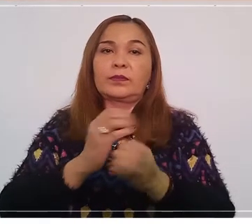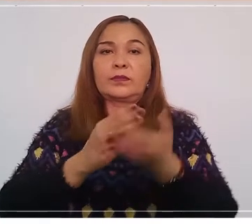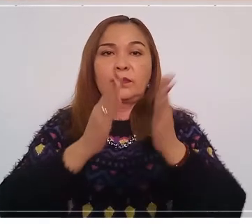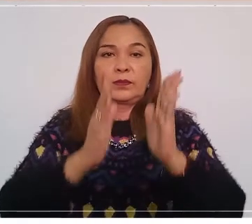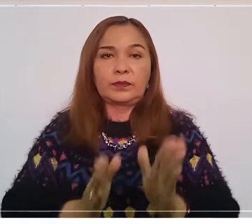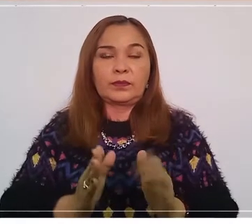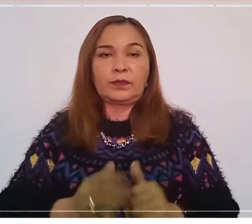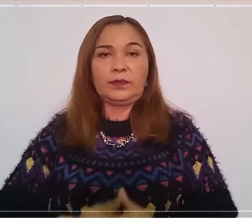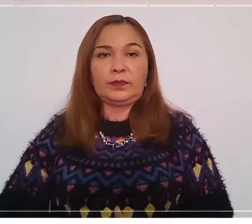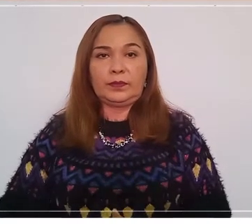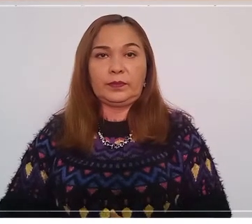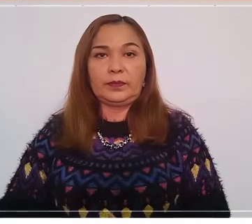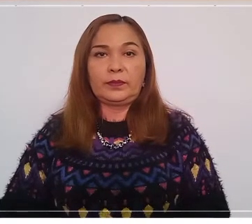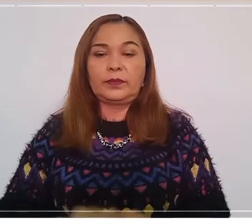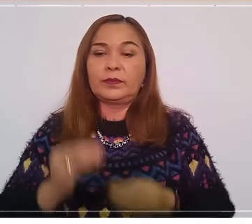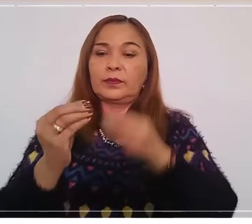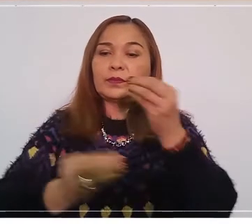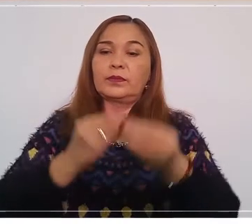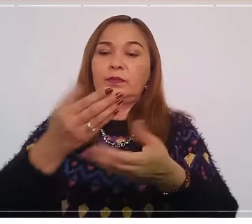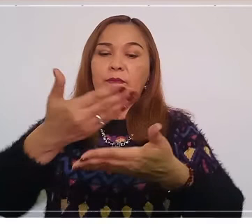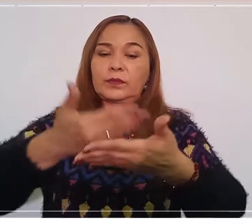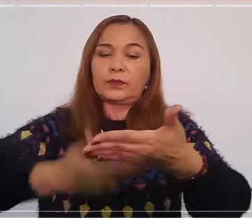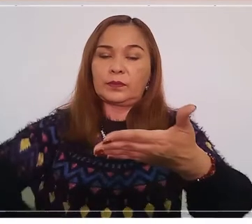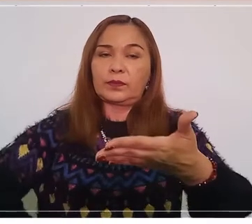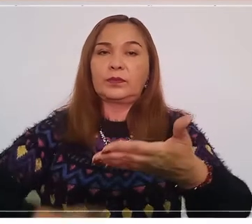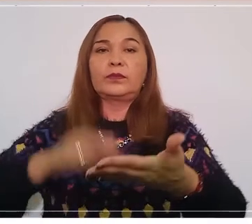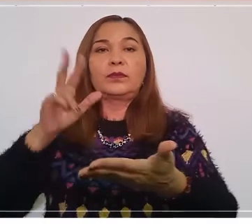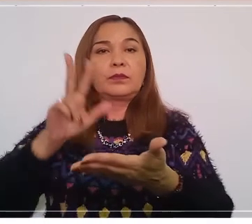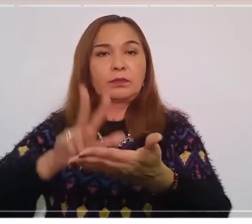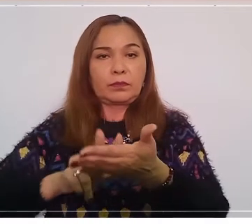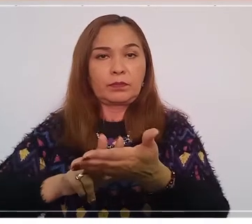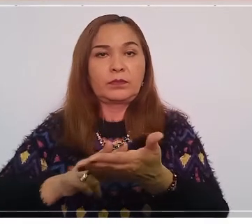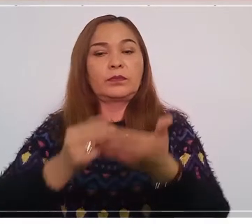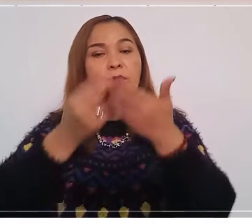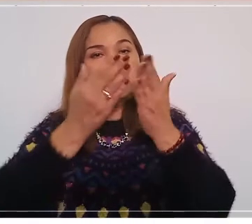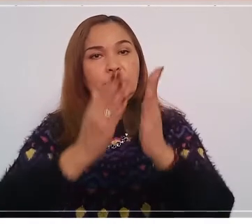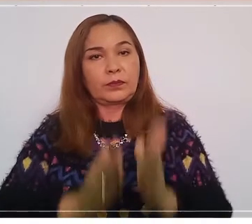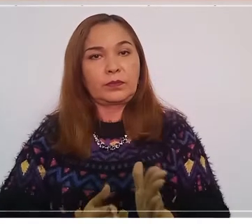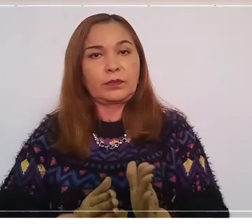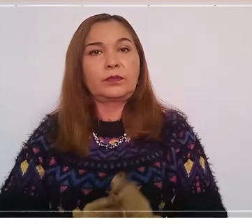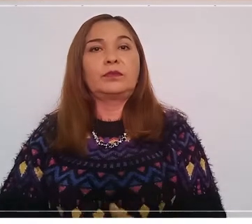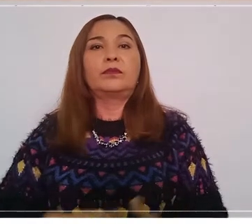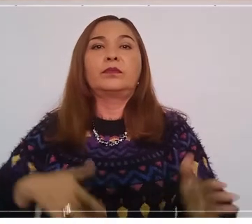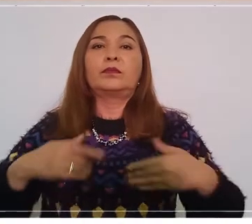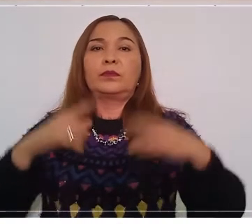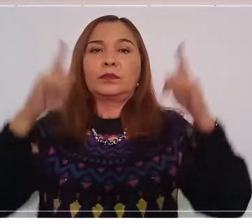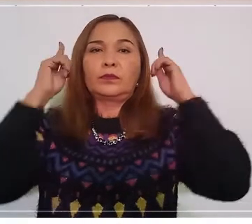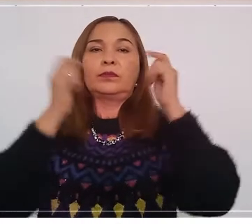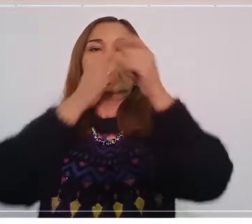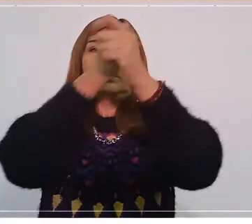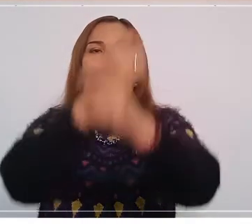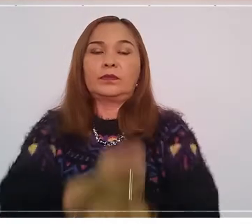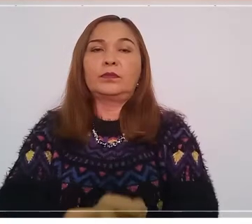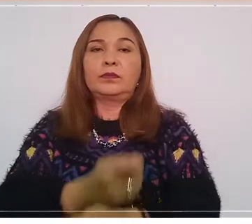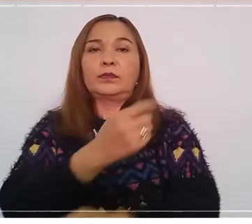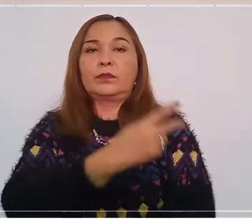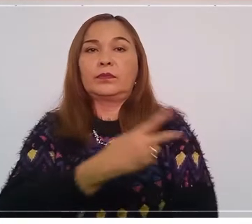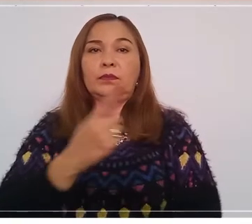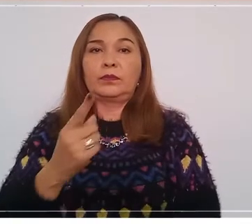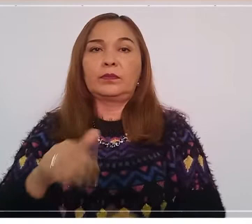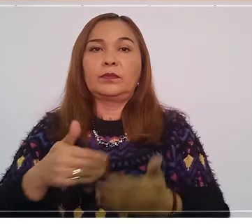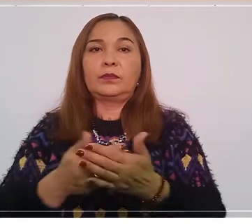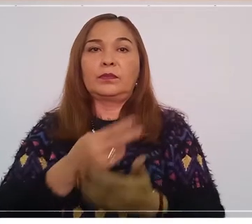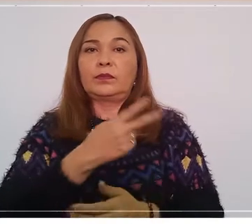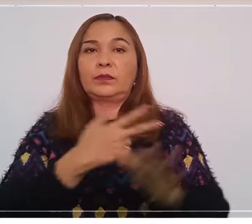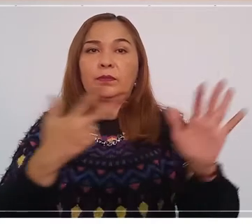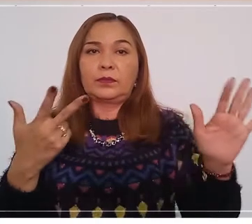estudiantil elaboración de documentos probatorios de estudios y actos de grado el día 21